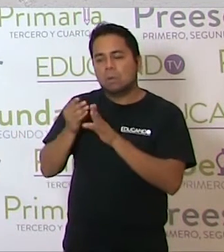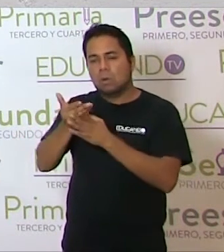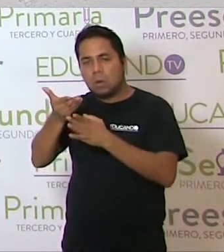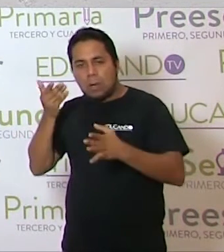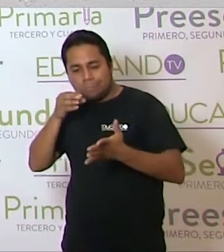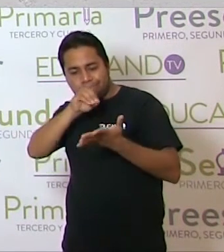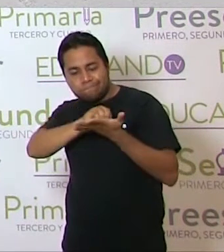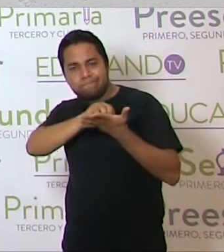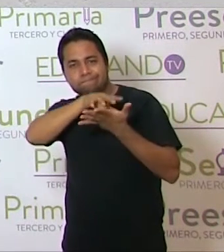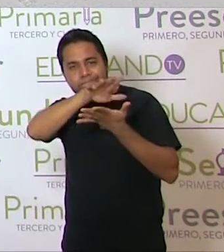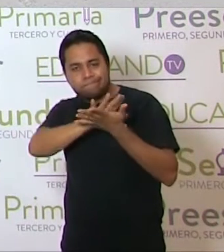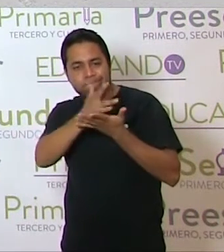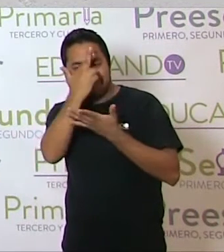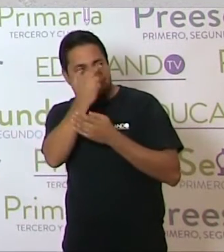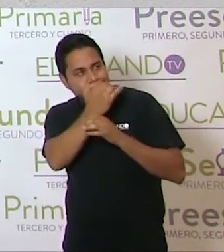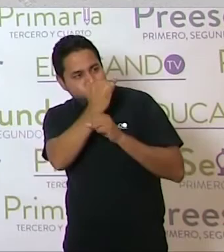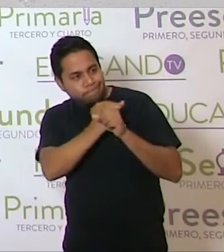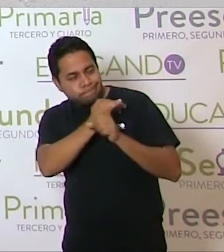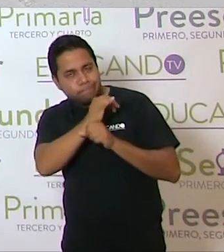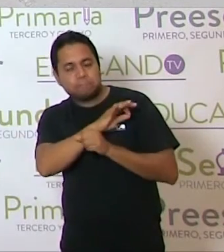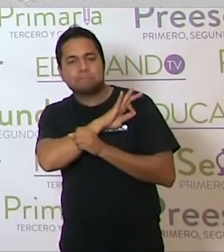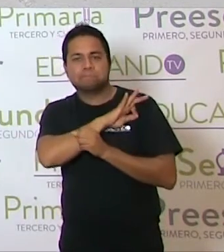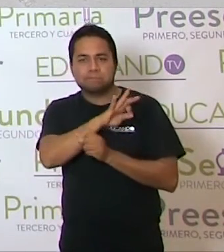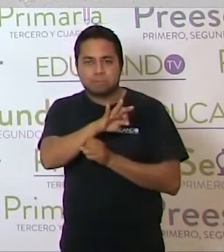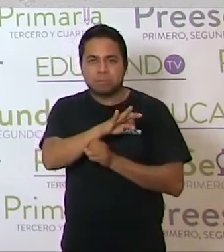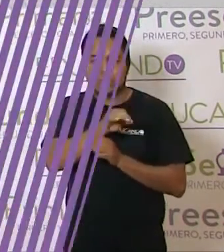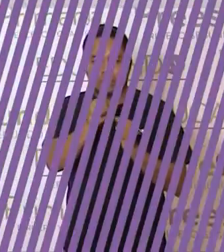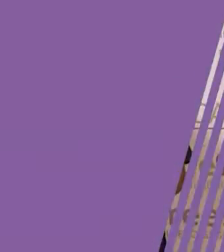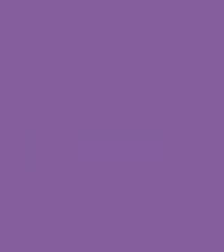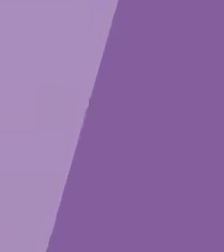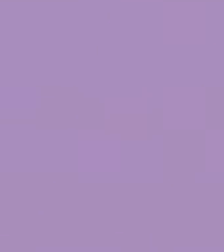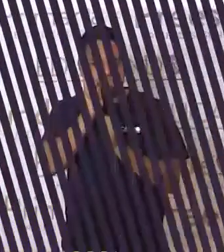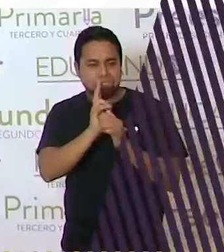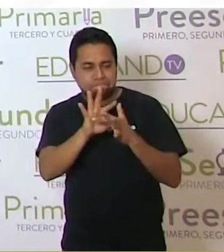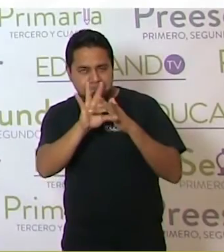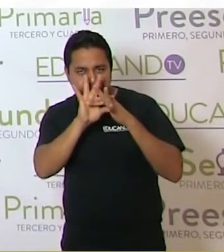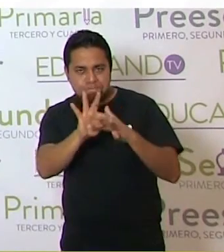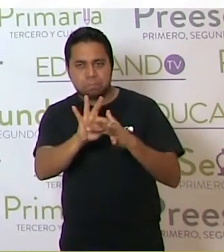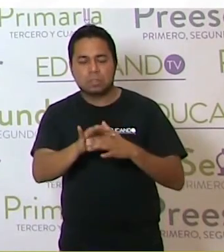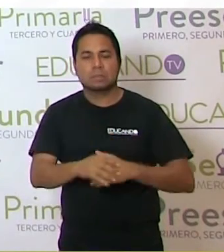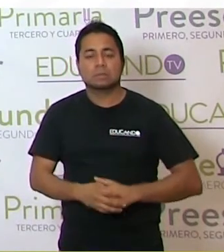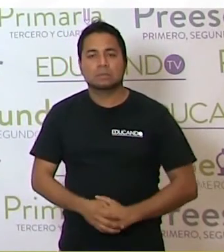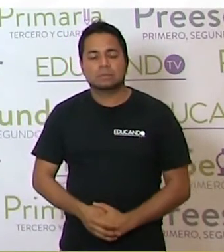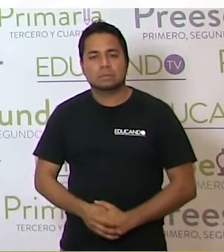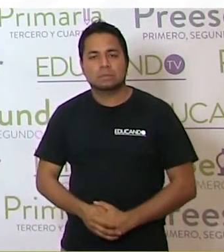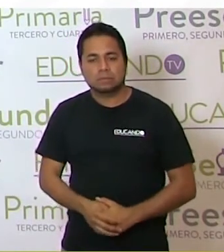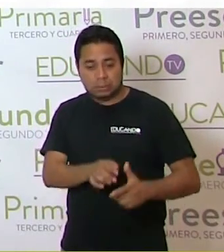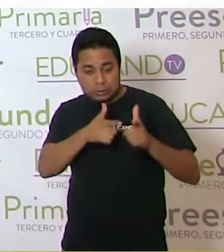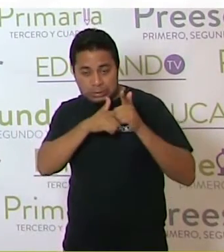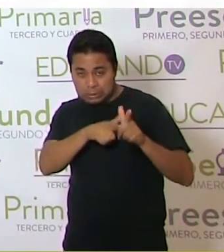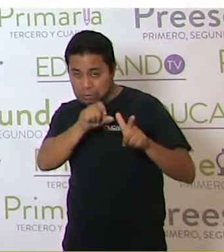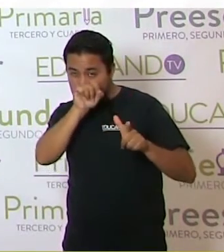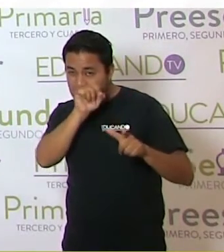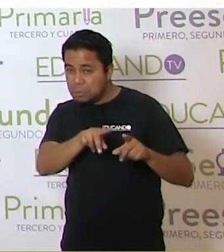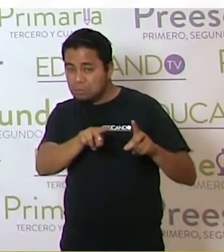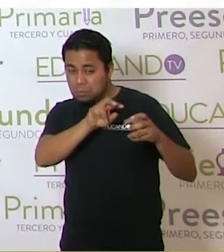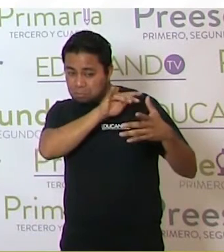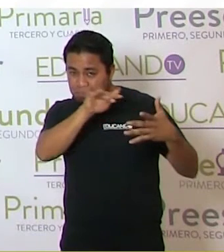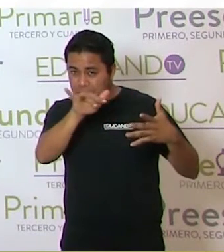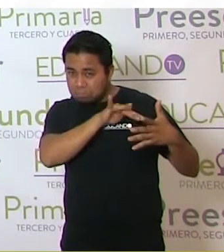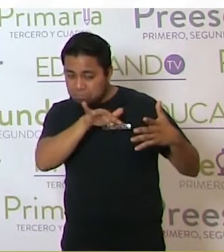un argumento basado en algo que puede ser comprobable muy bien siguiendo con el mismo texto